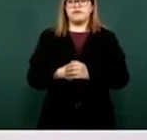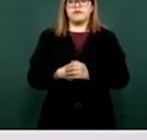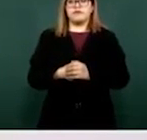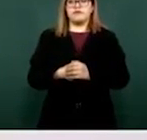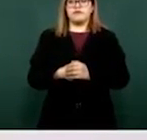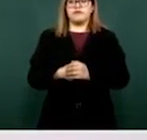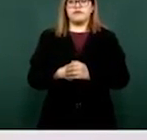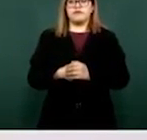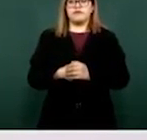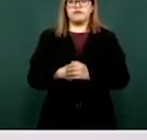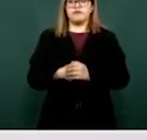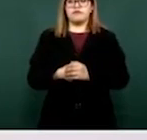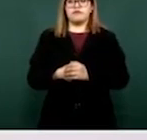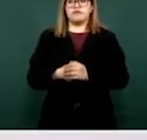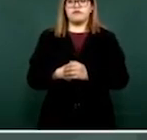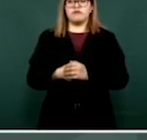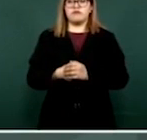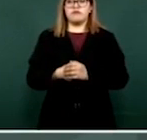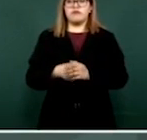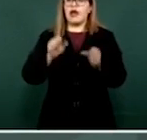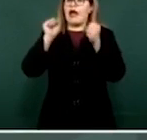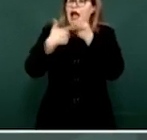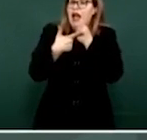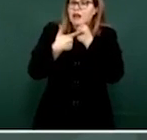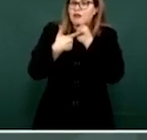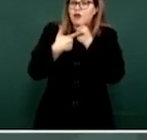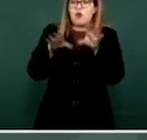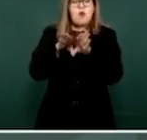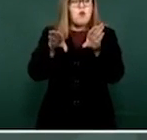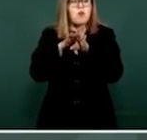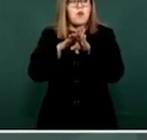algo que alarme.